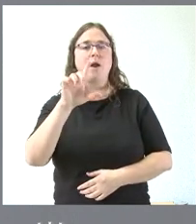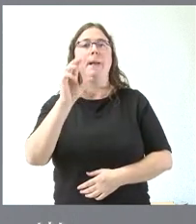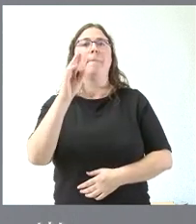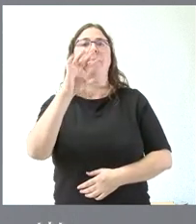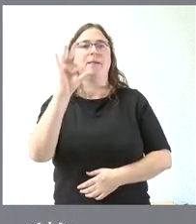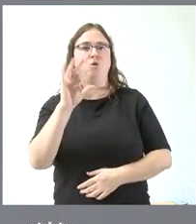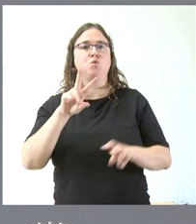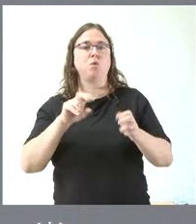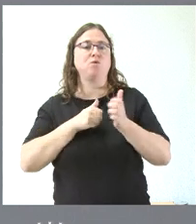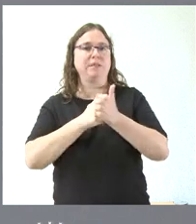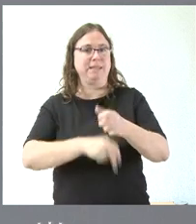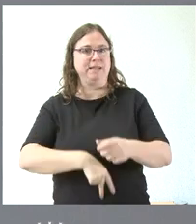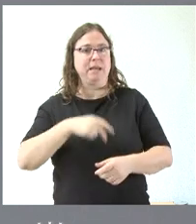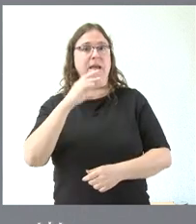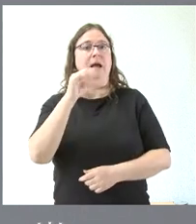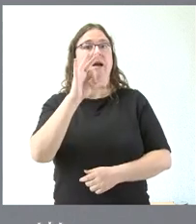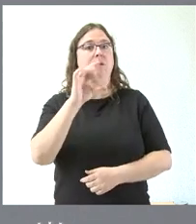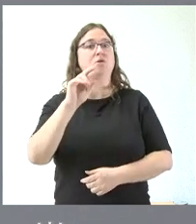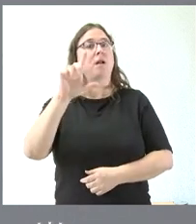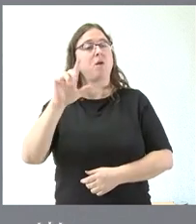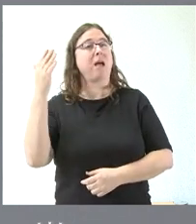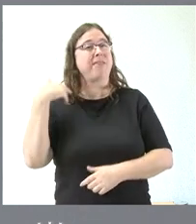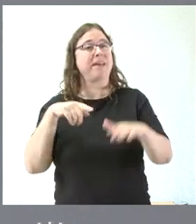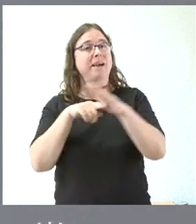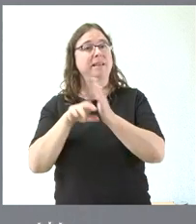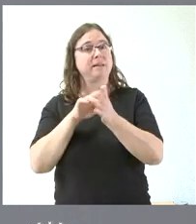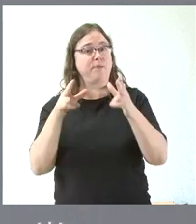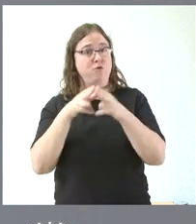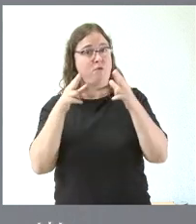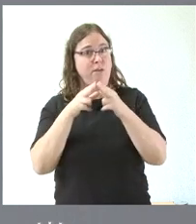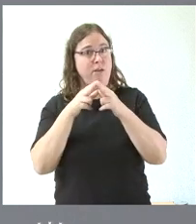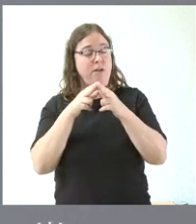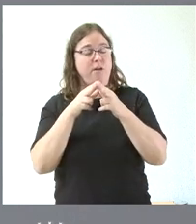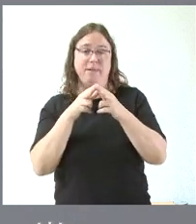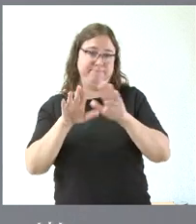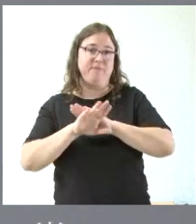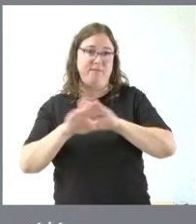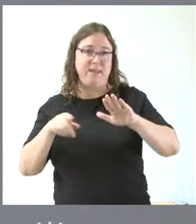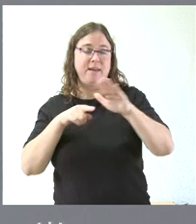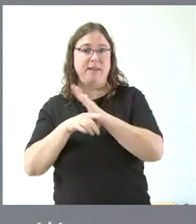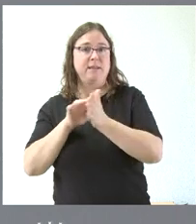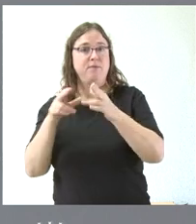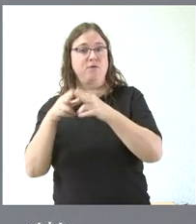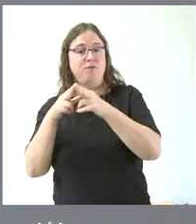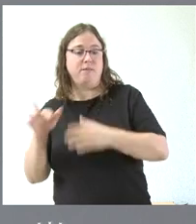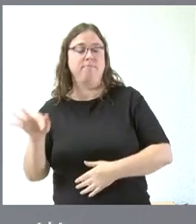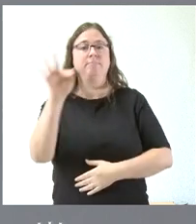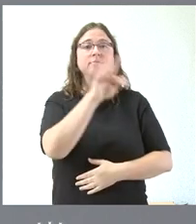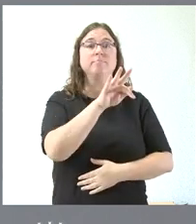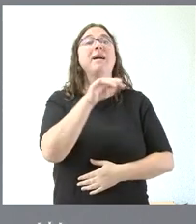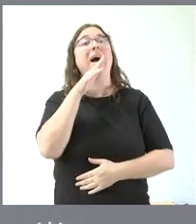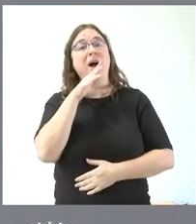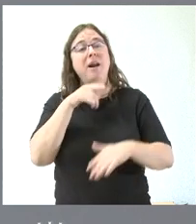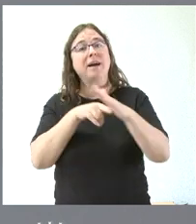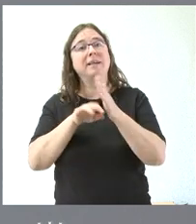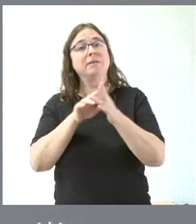secretario general Carlos Raúl era el gerente de servicios sociales que cesa por tanto en esa responsabilidad y esa responsabilidad se ha desempeñada